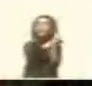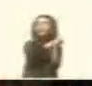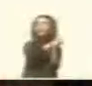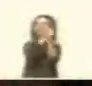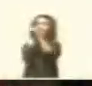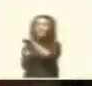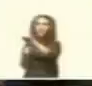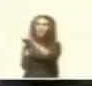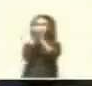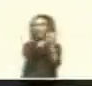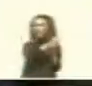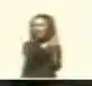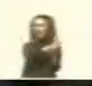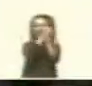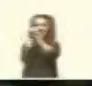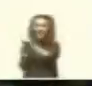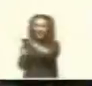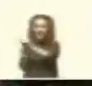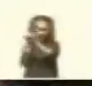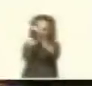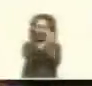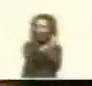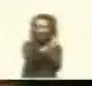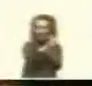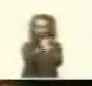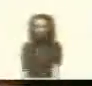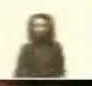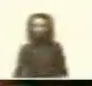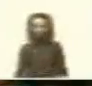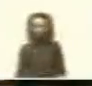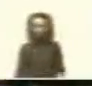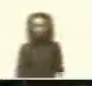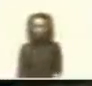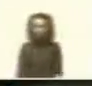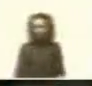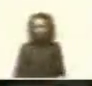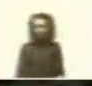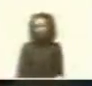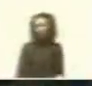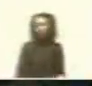Yeah.